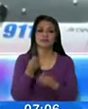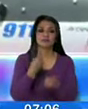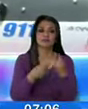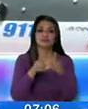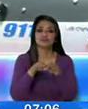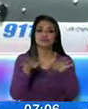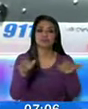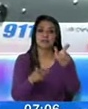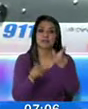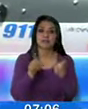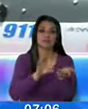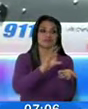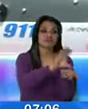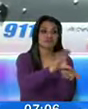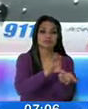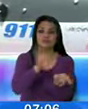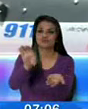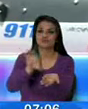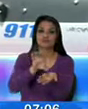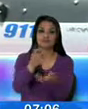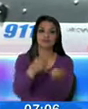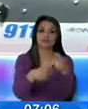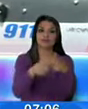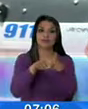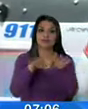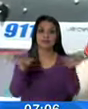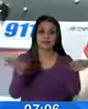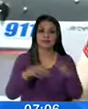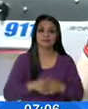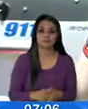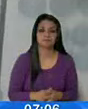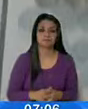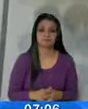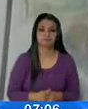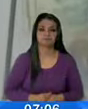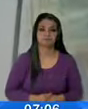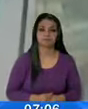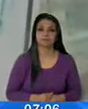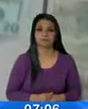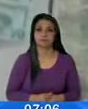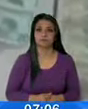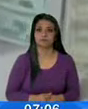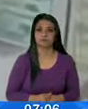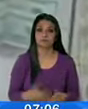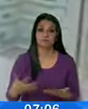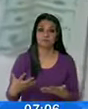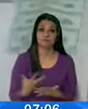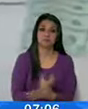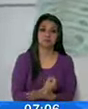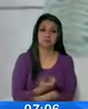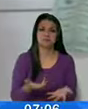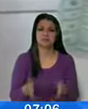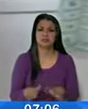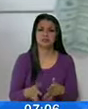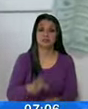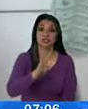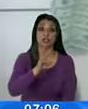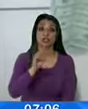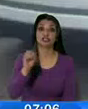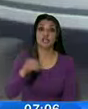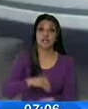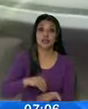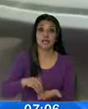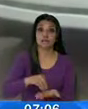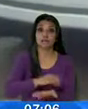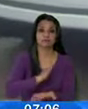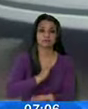expendedores. Podríamos decir que presumiblemente se tratan de distribuidores, de medianos distribuidores. Estiman que sacaron del mercado aproximadamente 200 dosis.